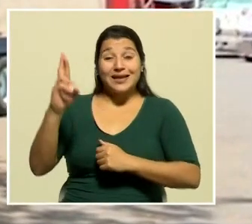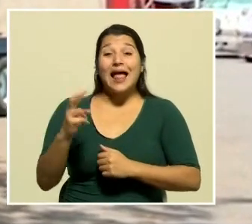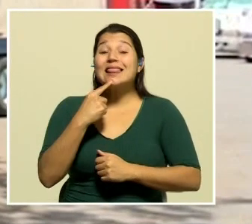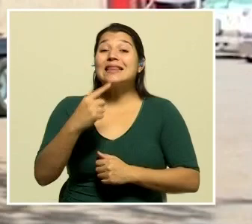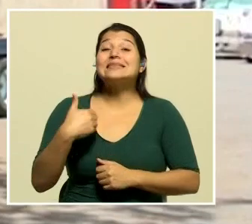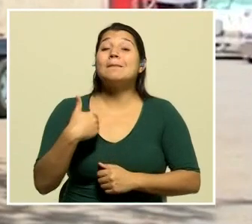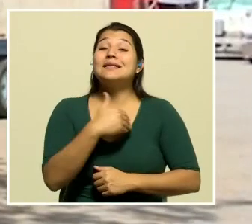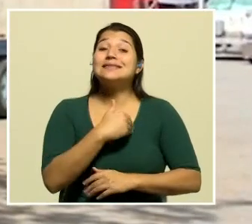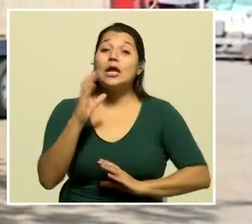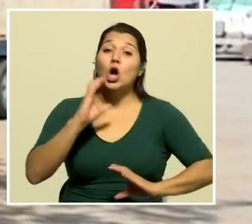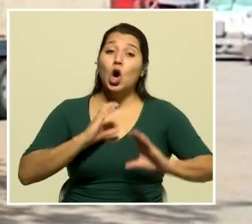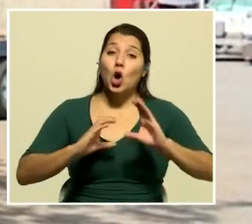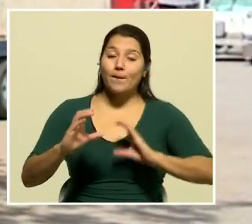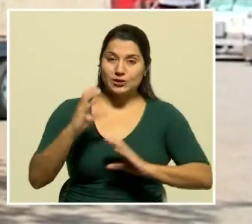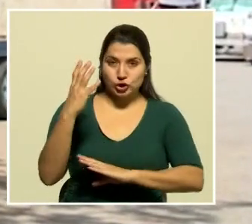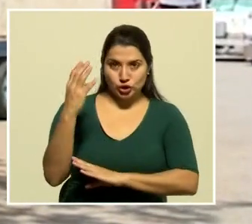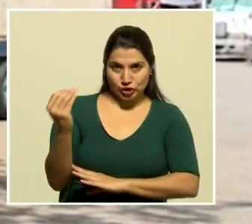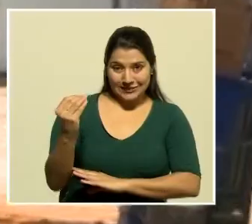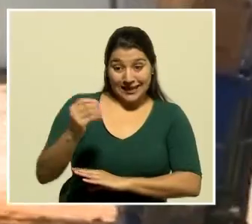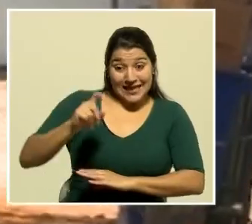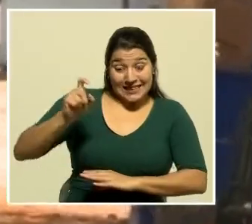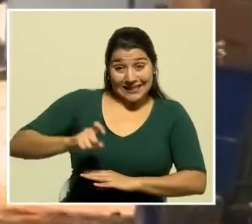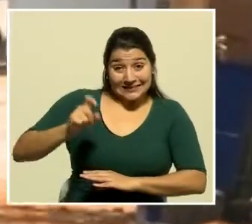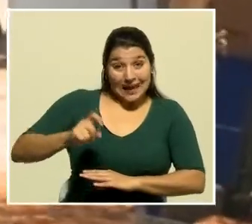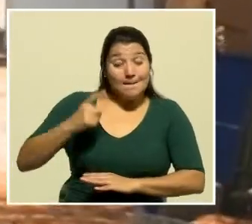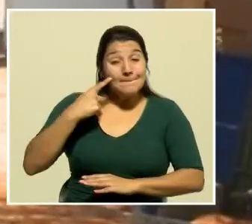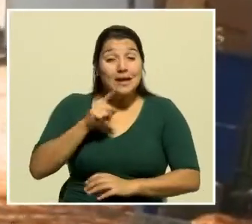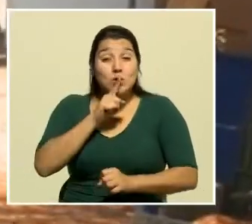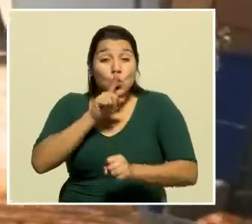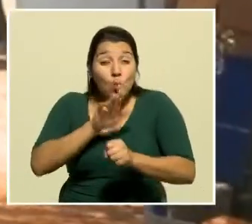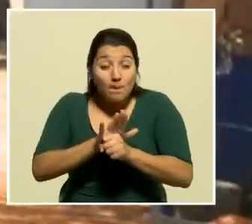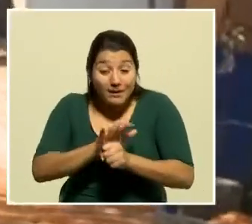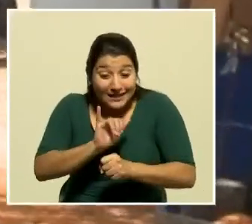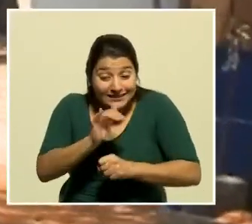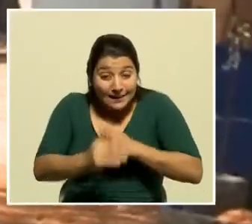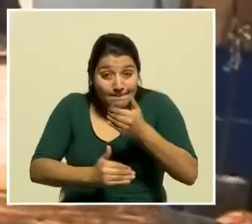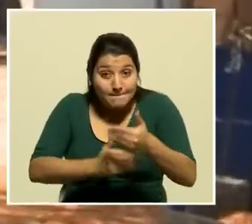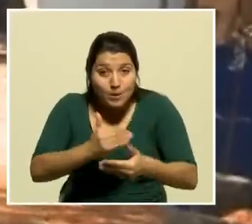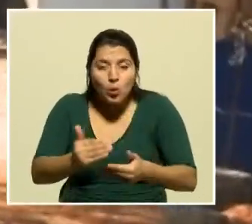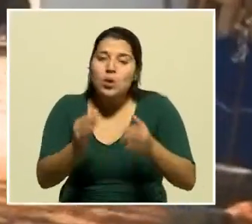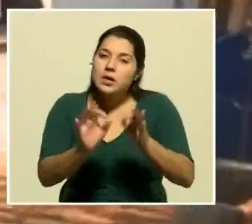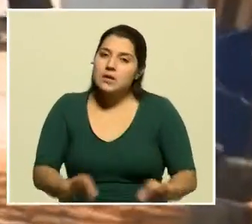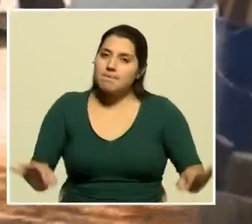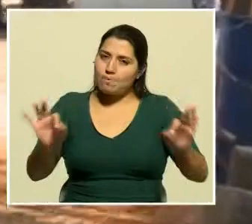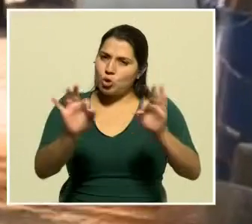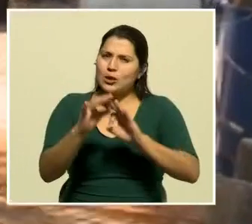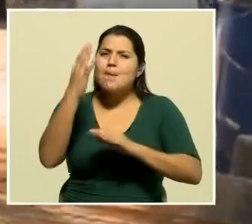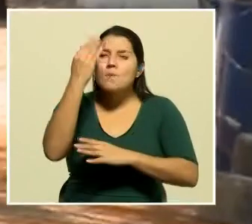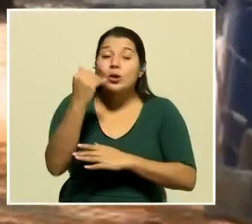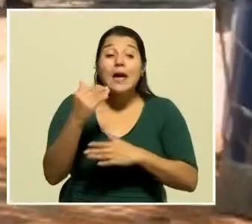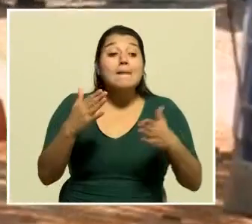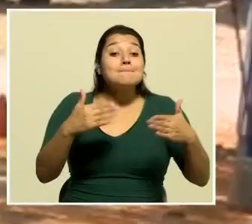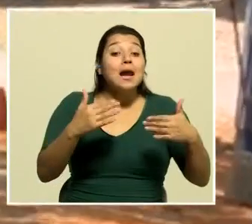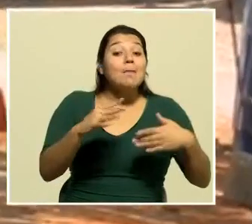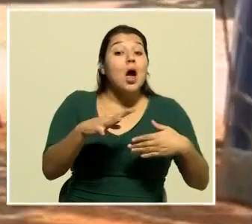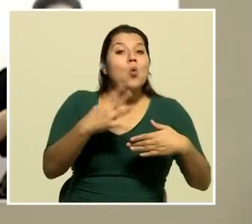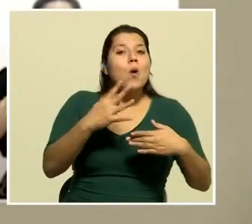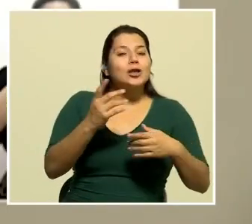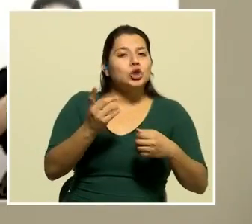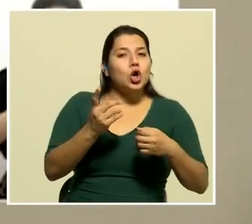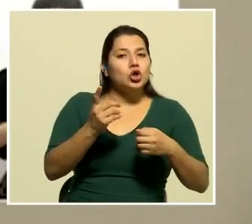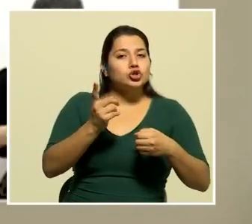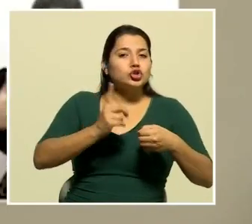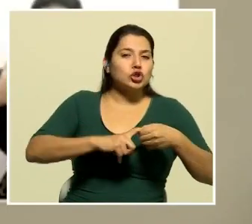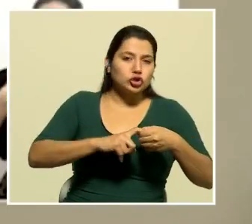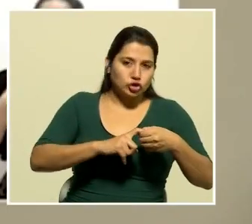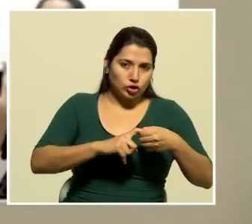Comercio Exterior, la necesidad por cumplir estos protocolos es importante, ya que Panamá es el cuarto socio comercial de Costa Rica.